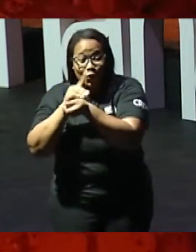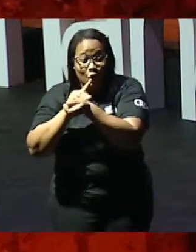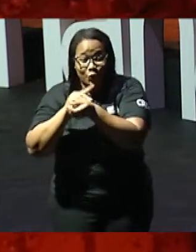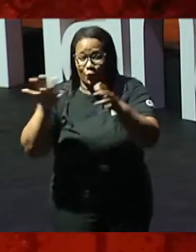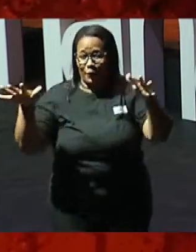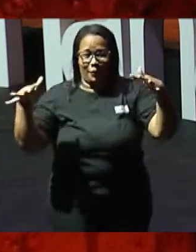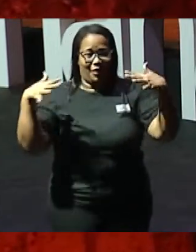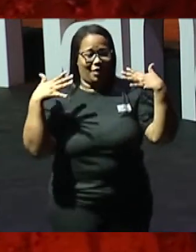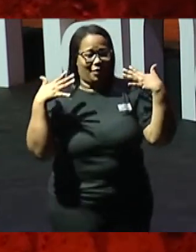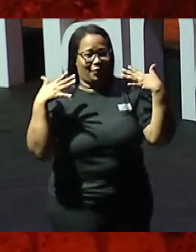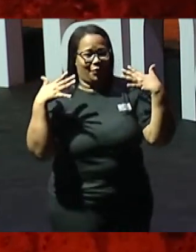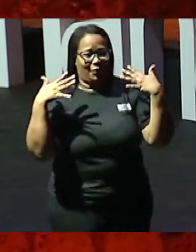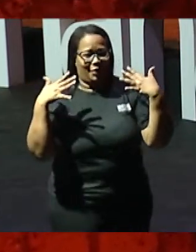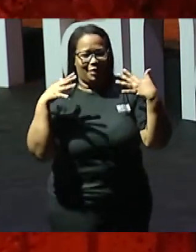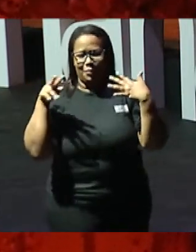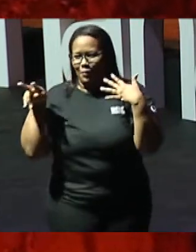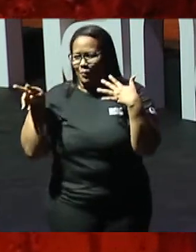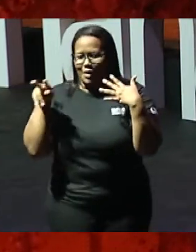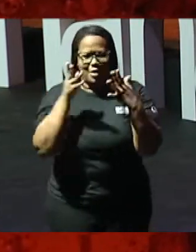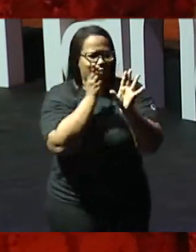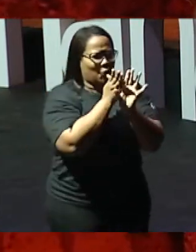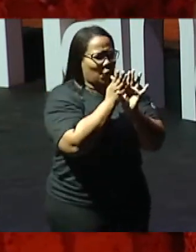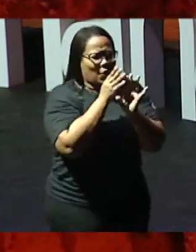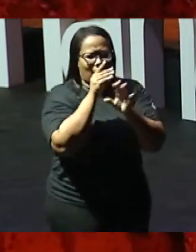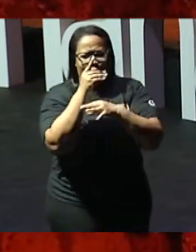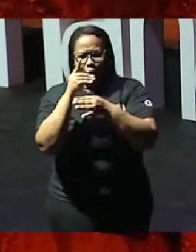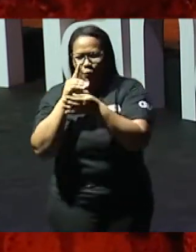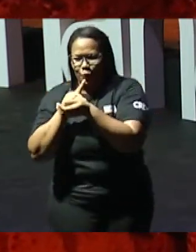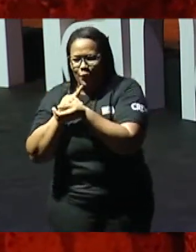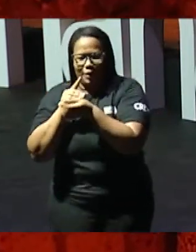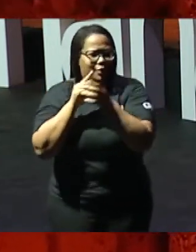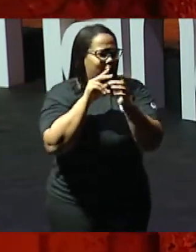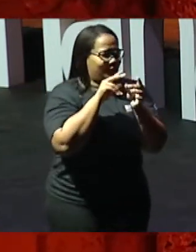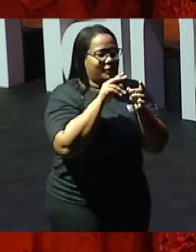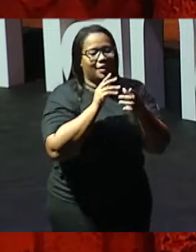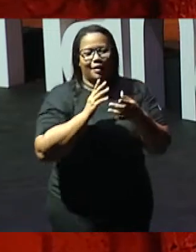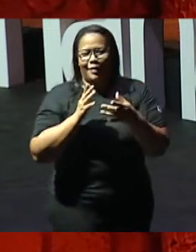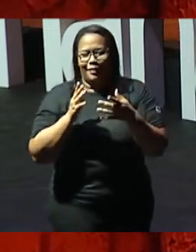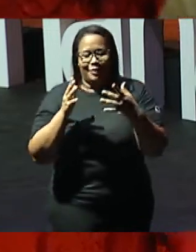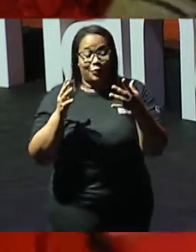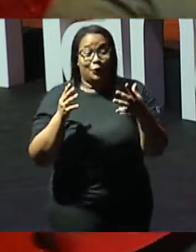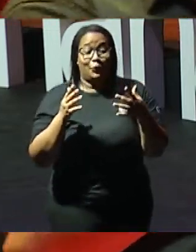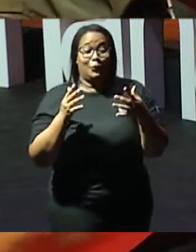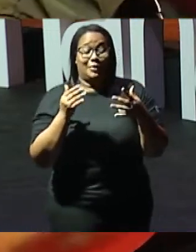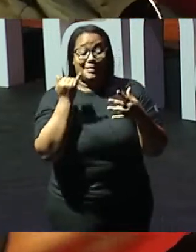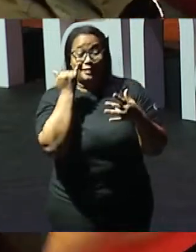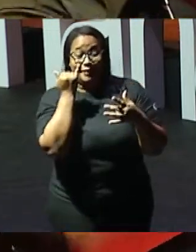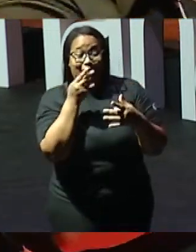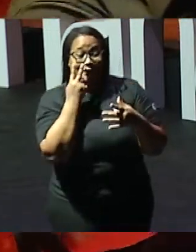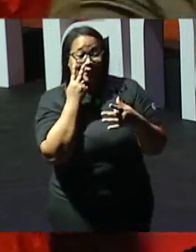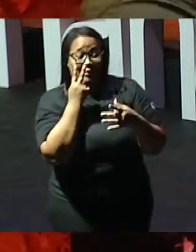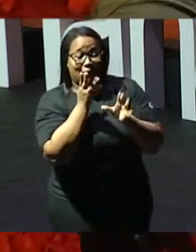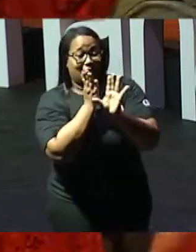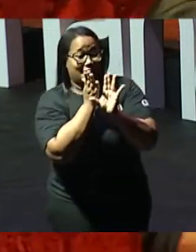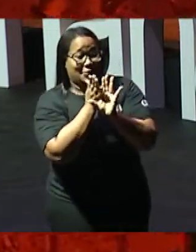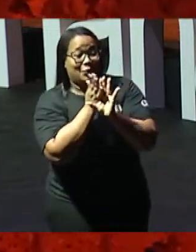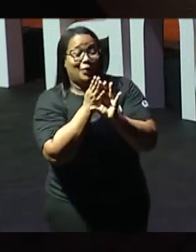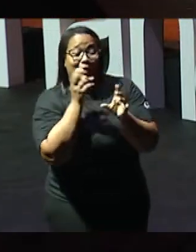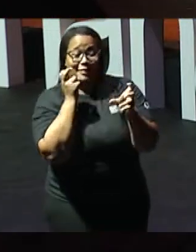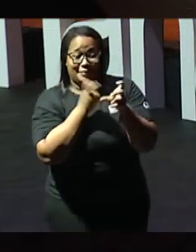la psicóloga del colegio y vuelvo doctor yo digo si esta mujer está quieta vaina grave o sea que aquí no me va a decir nada